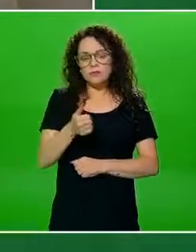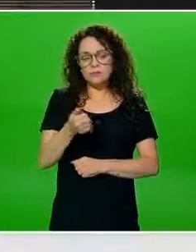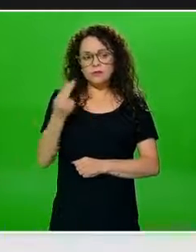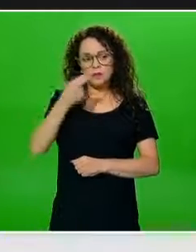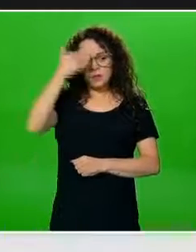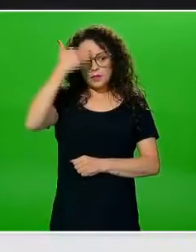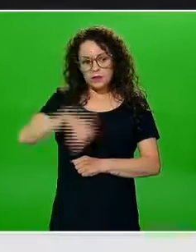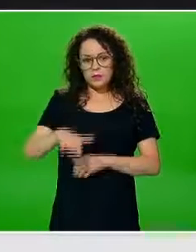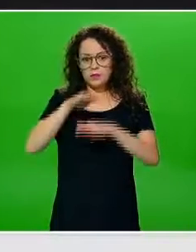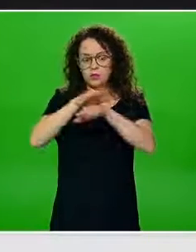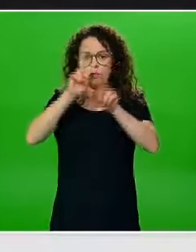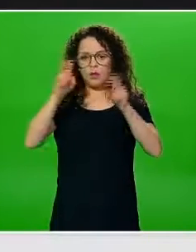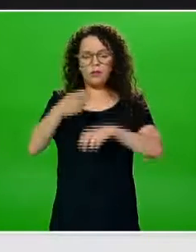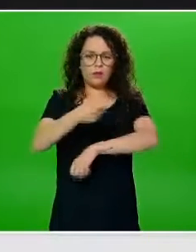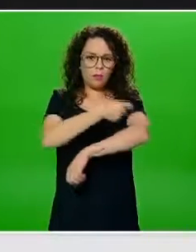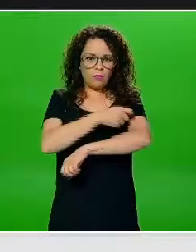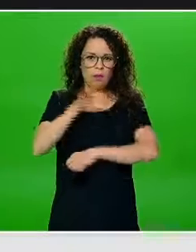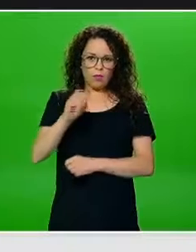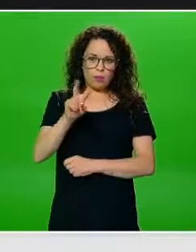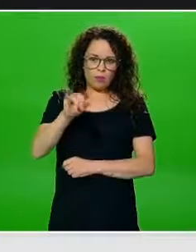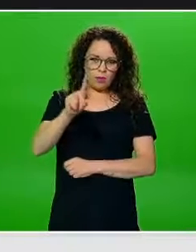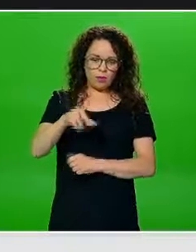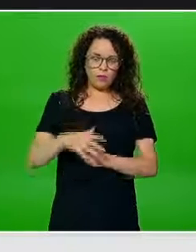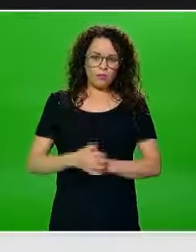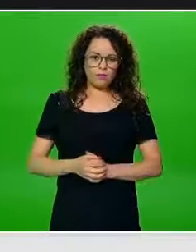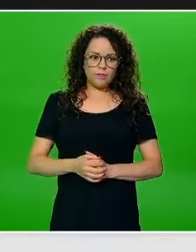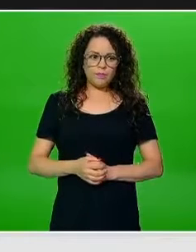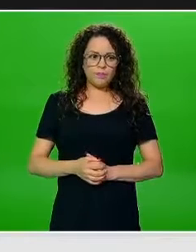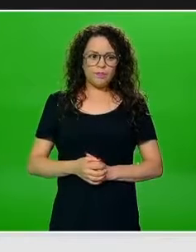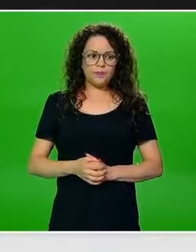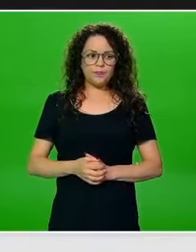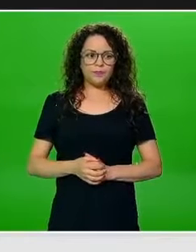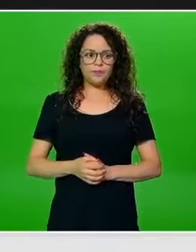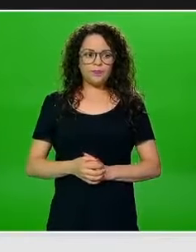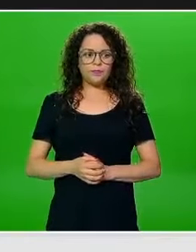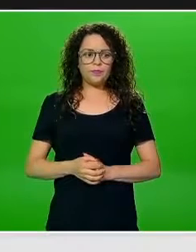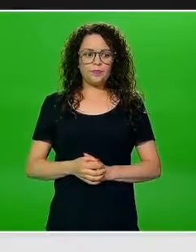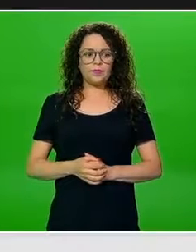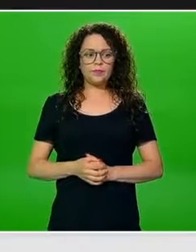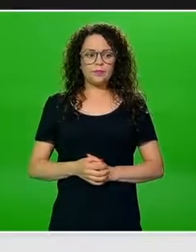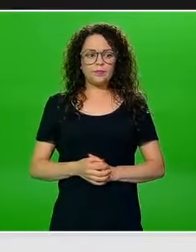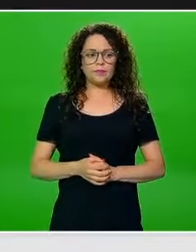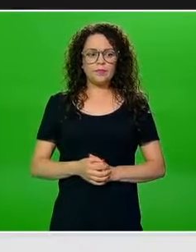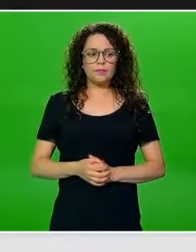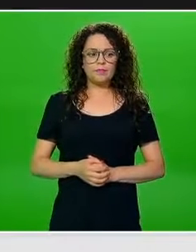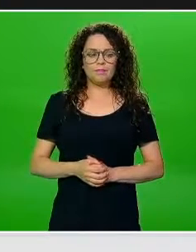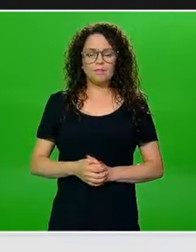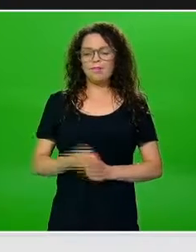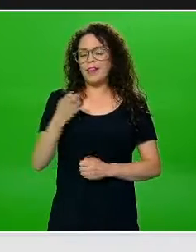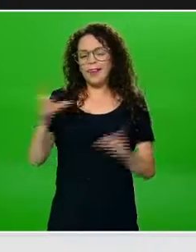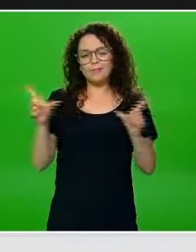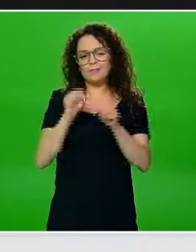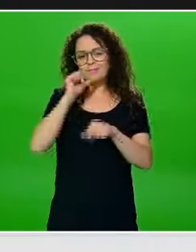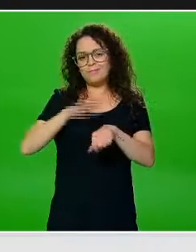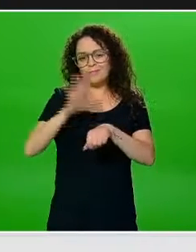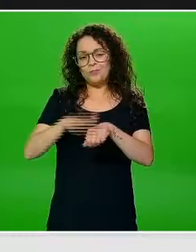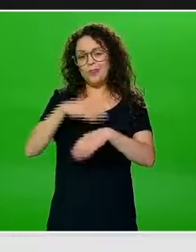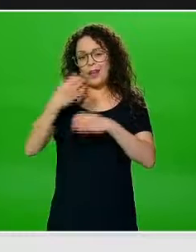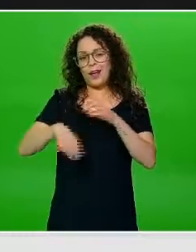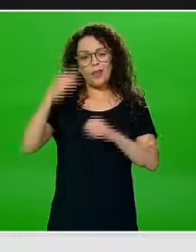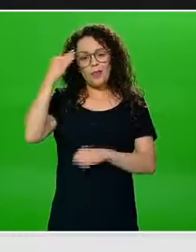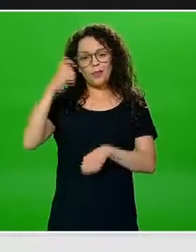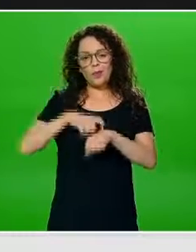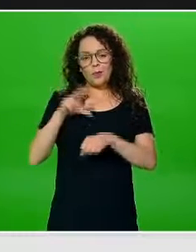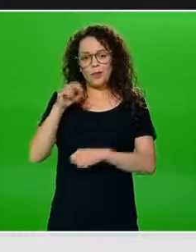COVID. De momento sería nada más eso. Tengo otra pregunta, pero creo que no va a dar tiempo, entonces pues nada más. Muy bien, muchas